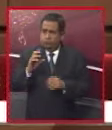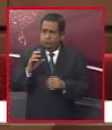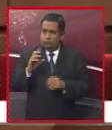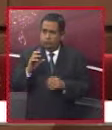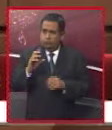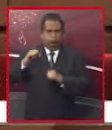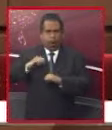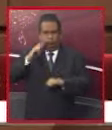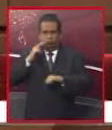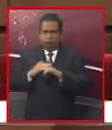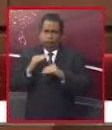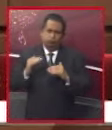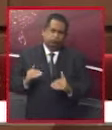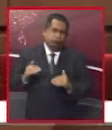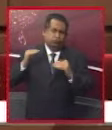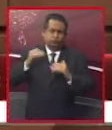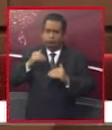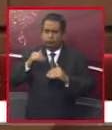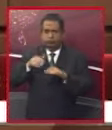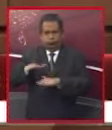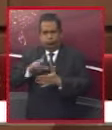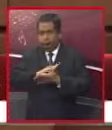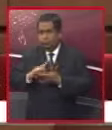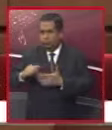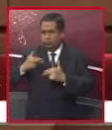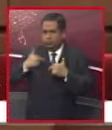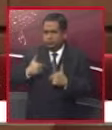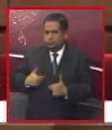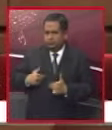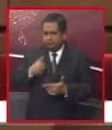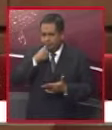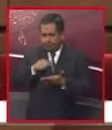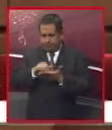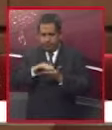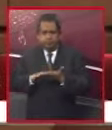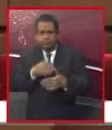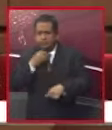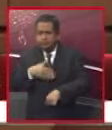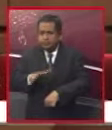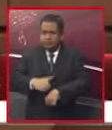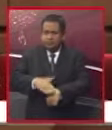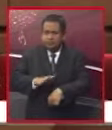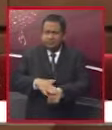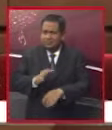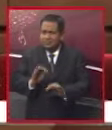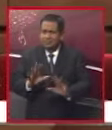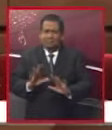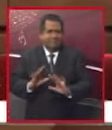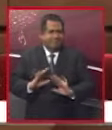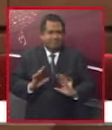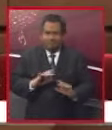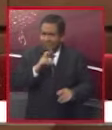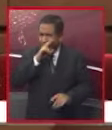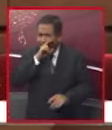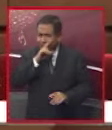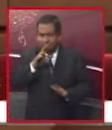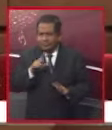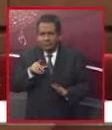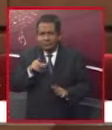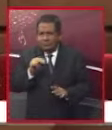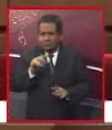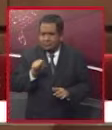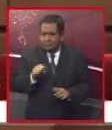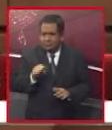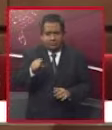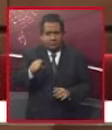del Alto Comisionado de las Naciones Unidas para los Derechos Humanos ha alertado sus preocupaciones respecto